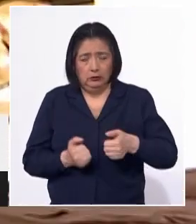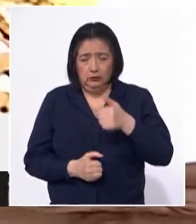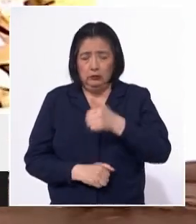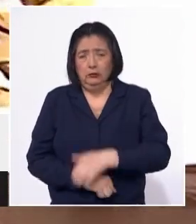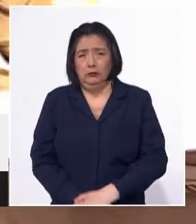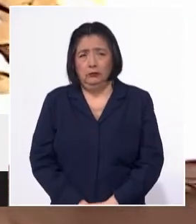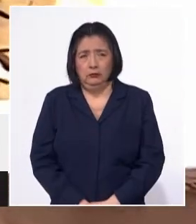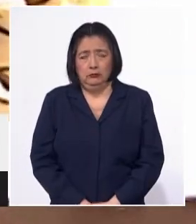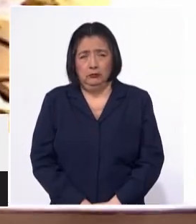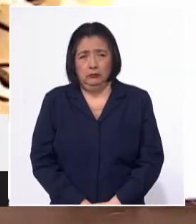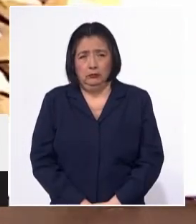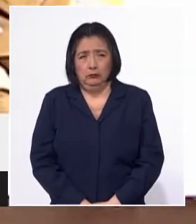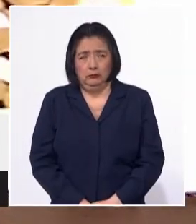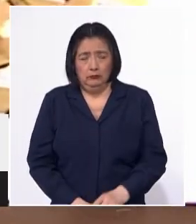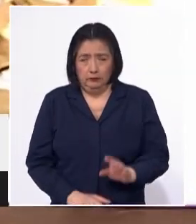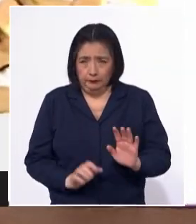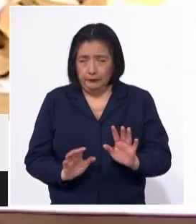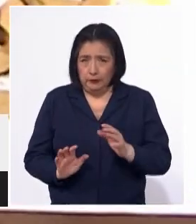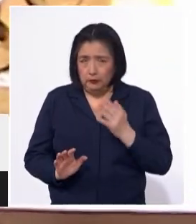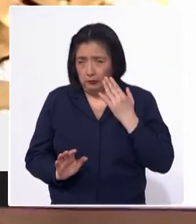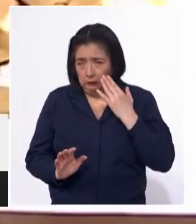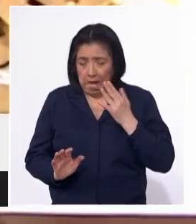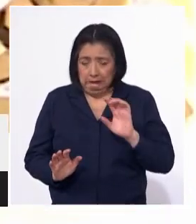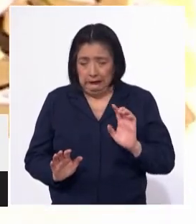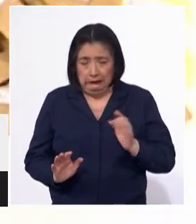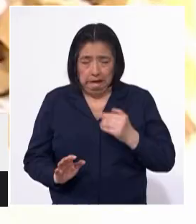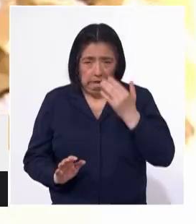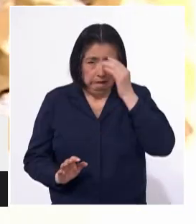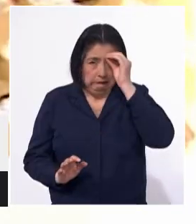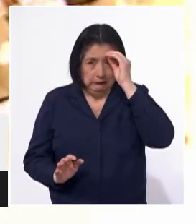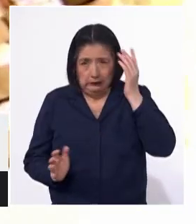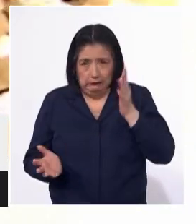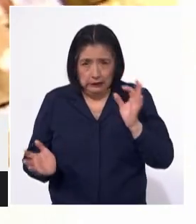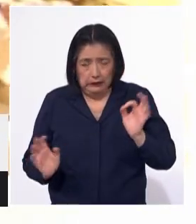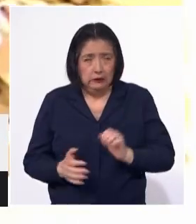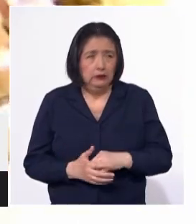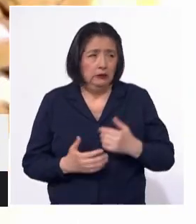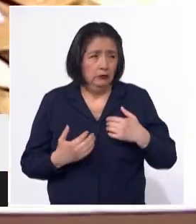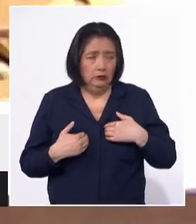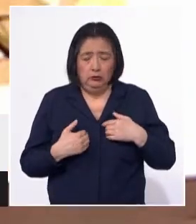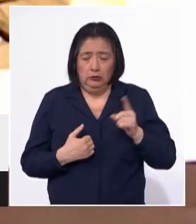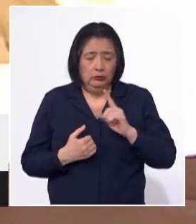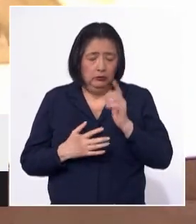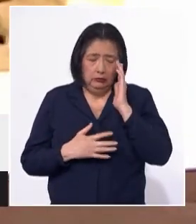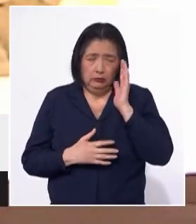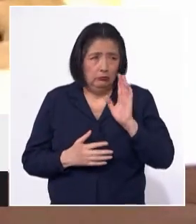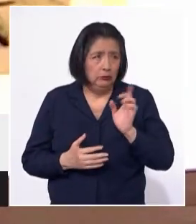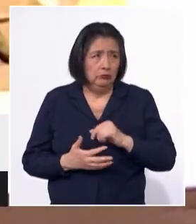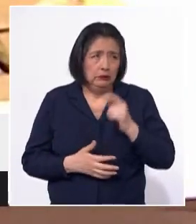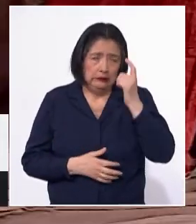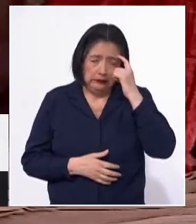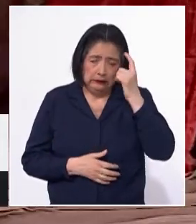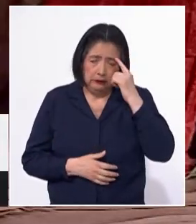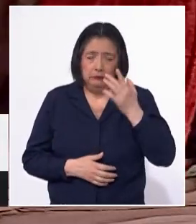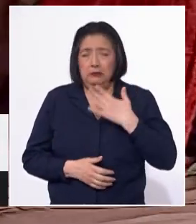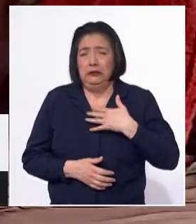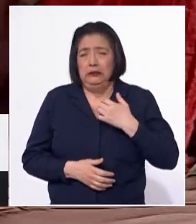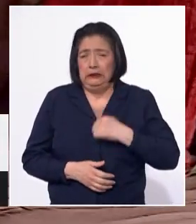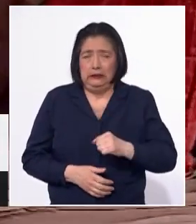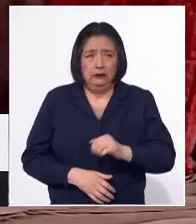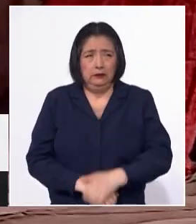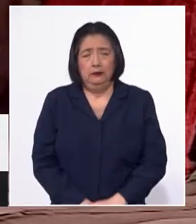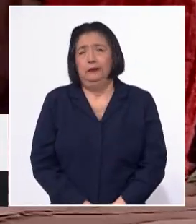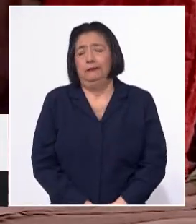autoridades. ¿Qué siente usted, señora, como madre, no saber nada de su hija? Señorita, yo ni duermo, señorita, pensando en mi hija,